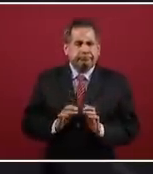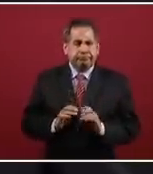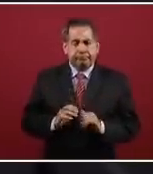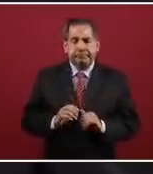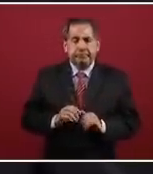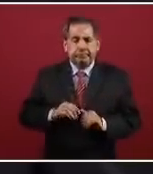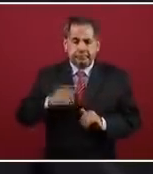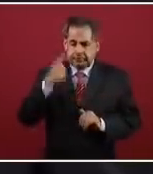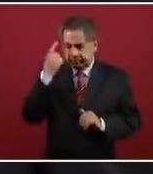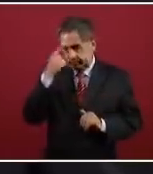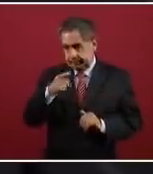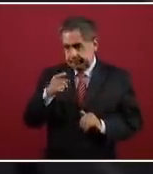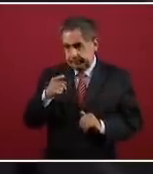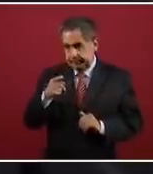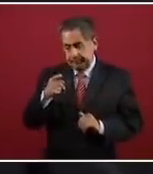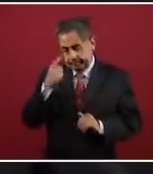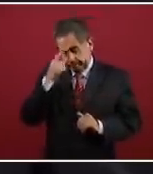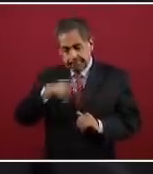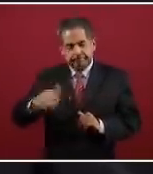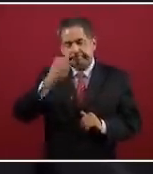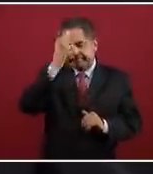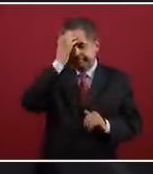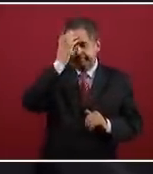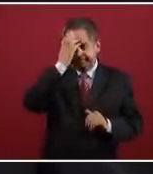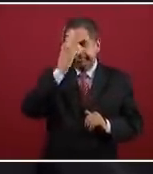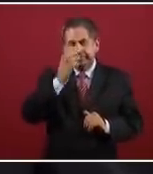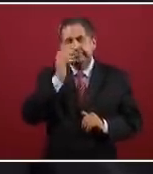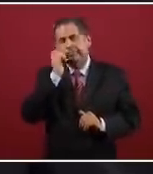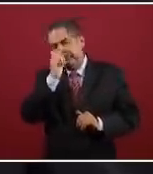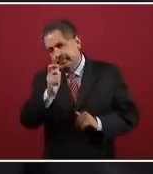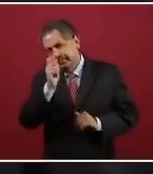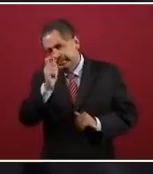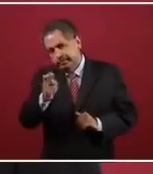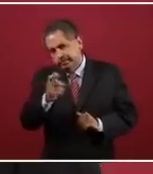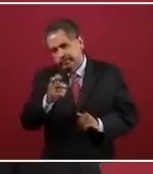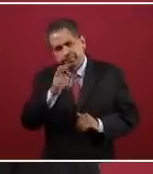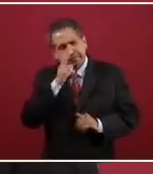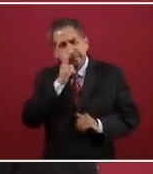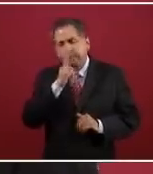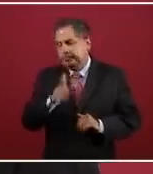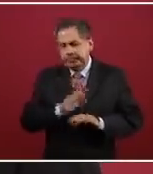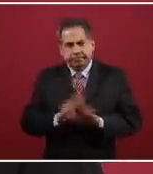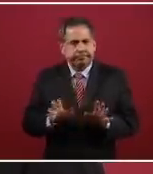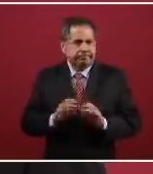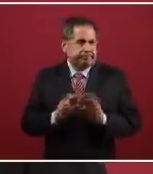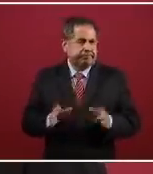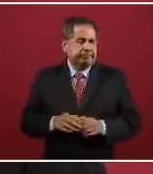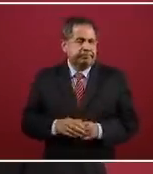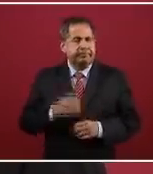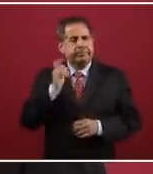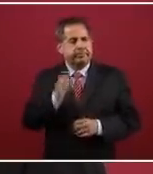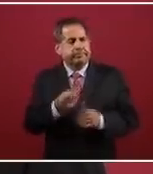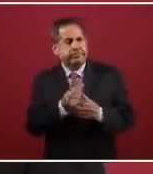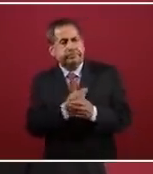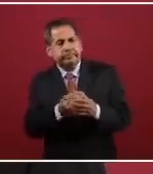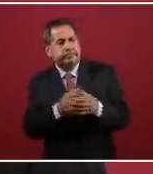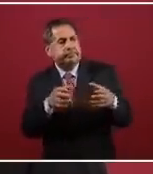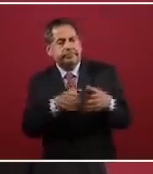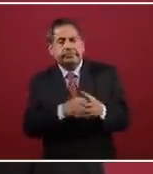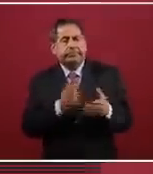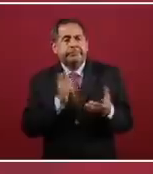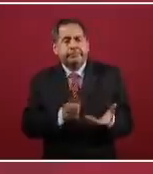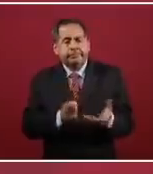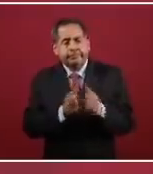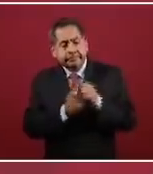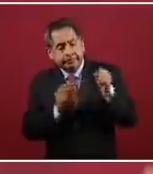para que se conozca qué se trató en la reunión y